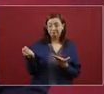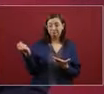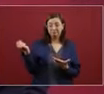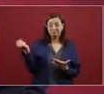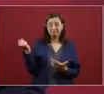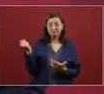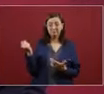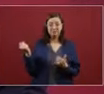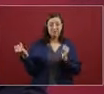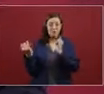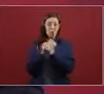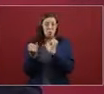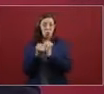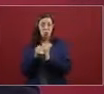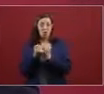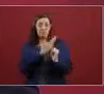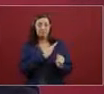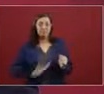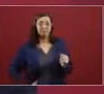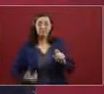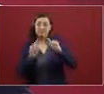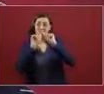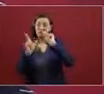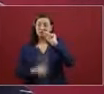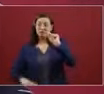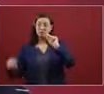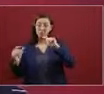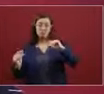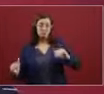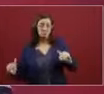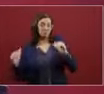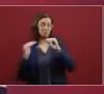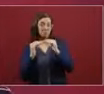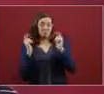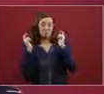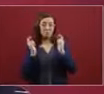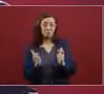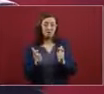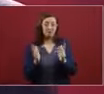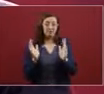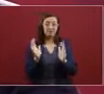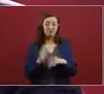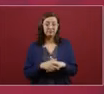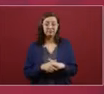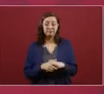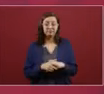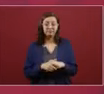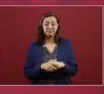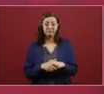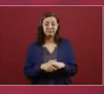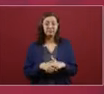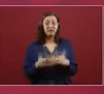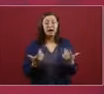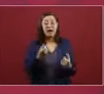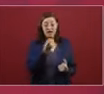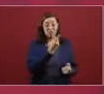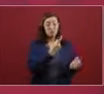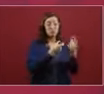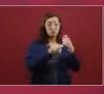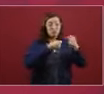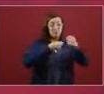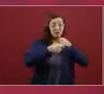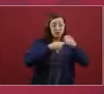como el presidente de la República. Ya hasta aparecen algunos columnistas que ganan hasta 5 veces más que